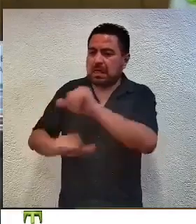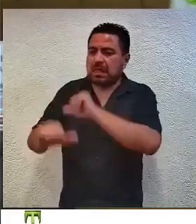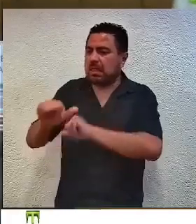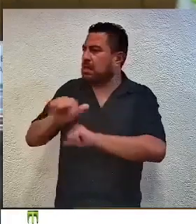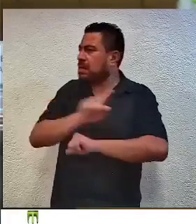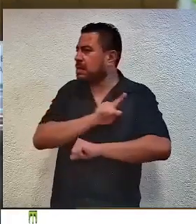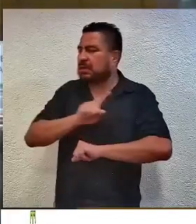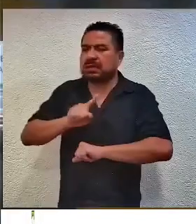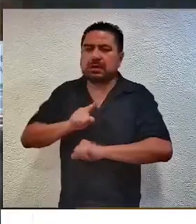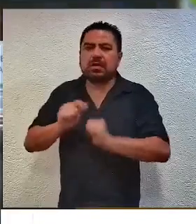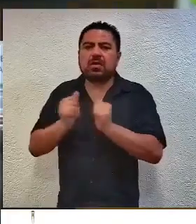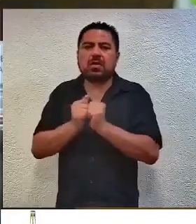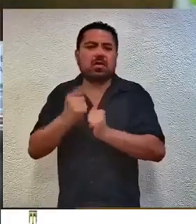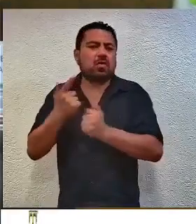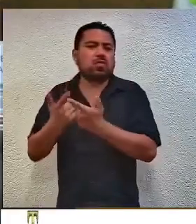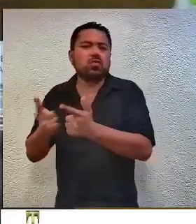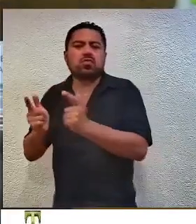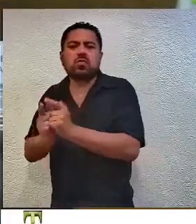la jurisdicción partidaria.